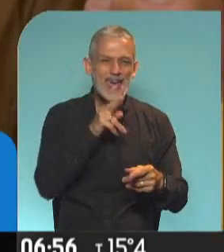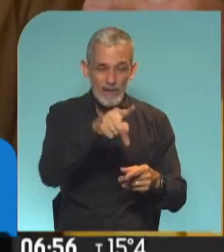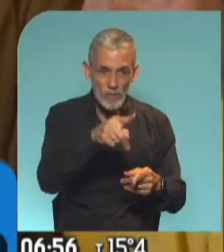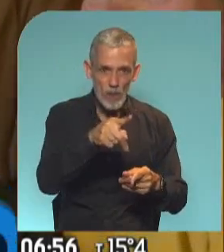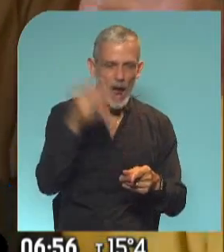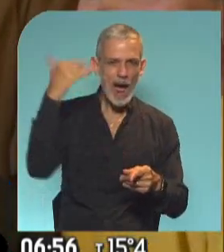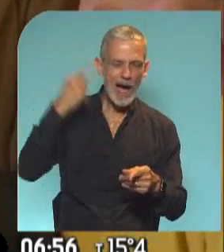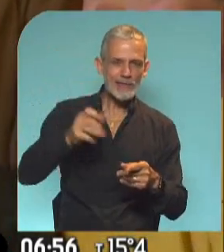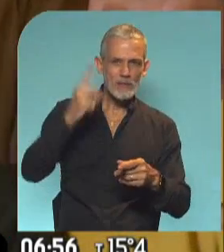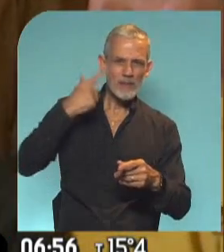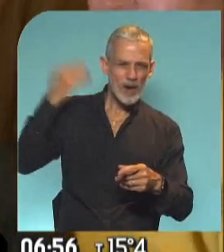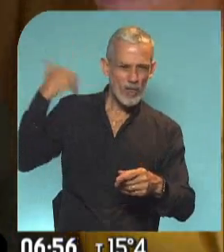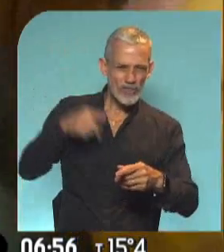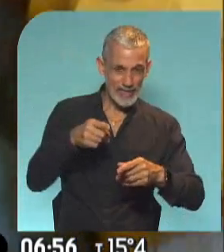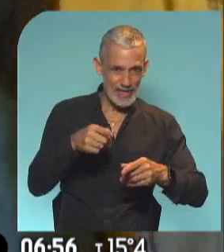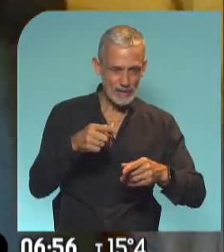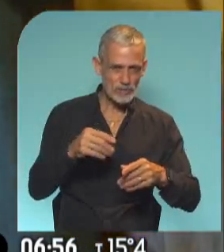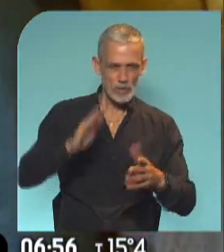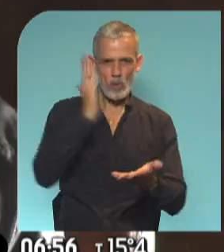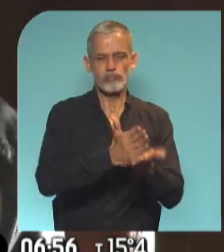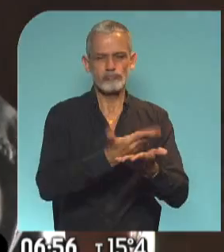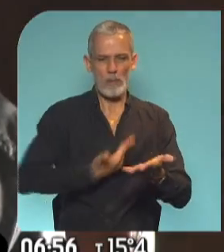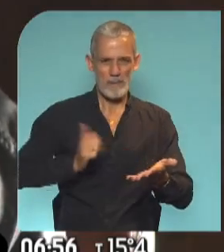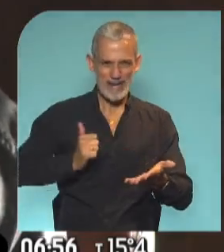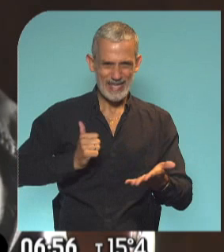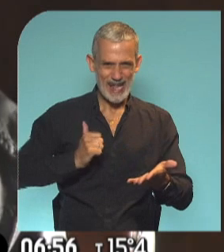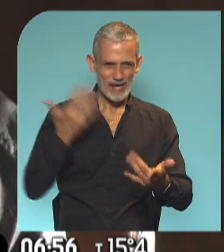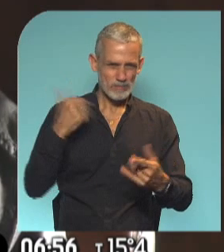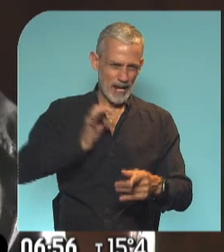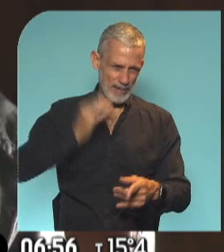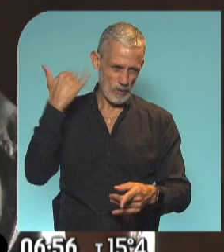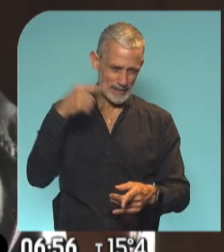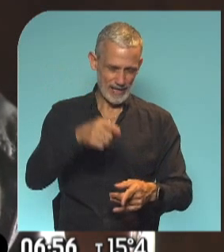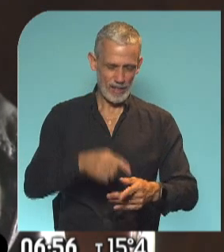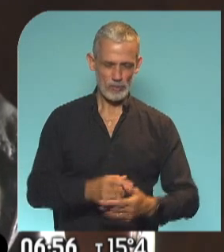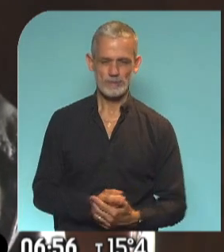durante los primeros días tras el golpe militar realizado el año pasado.